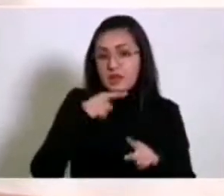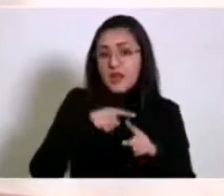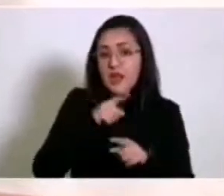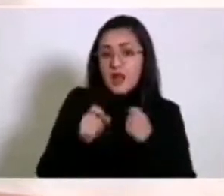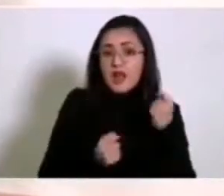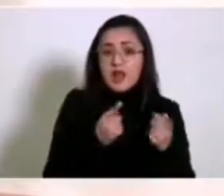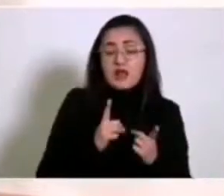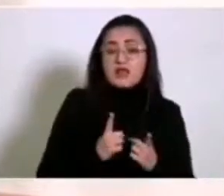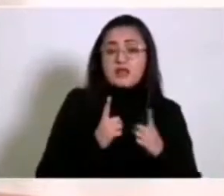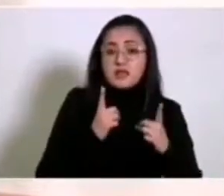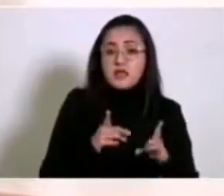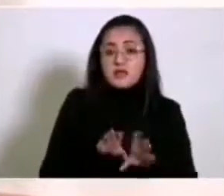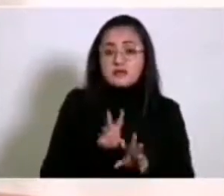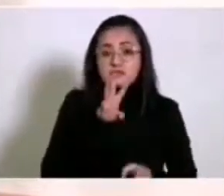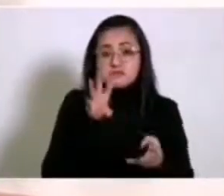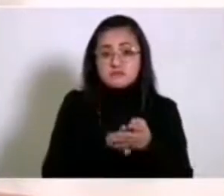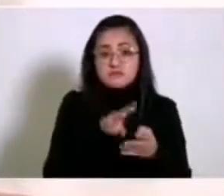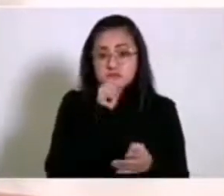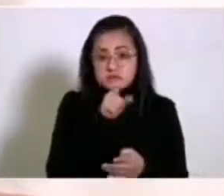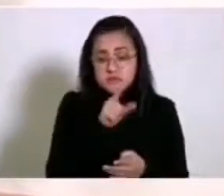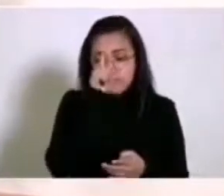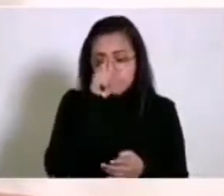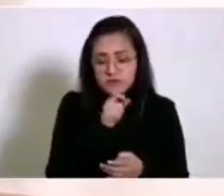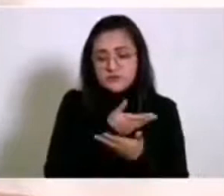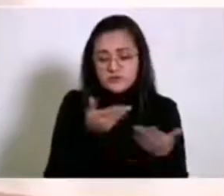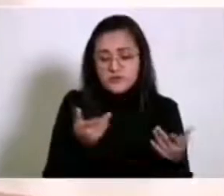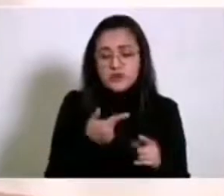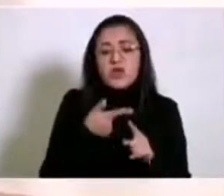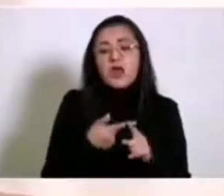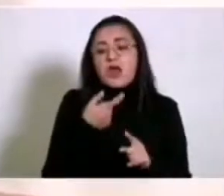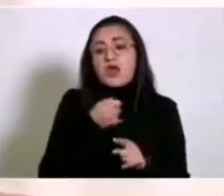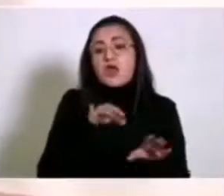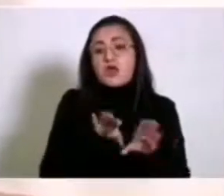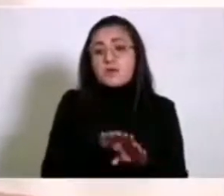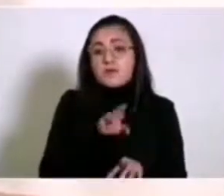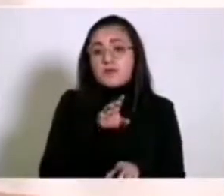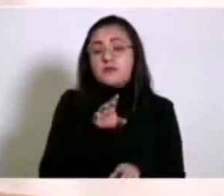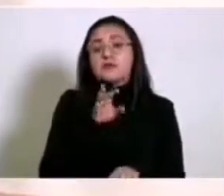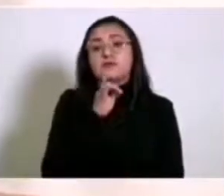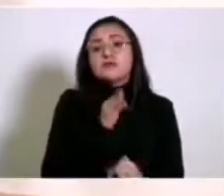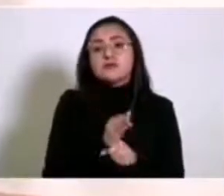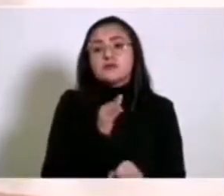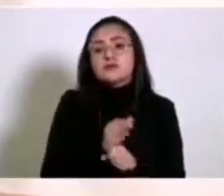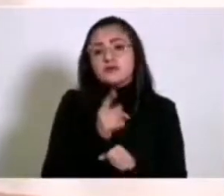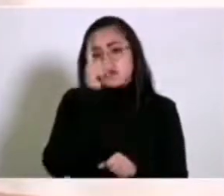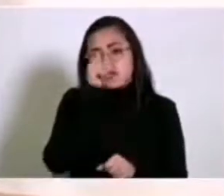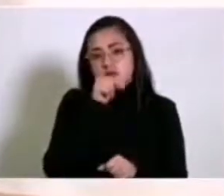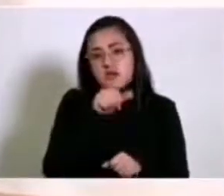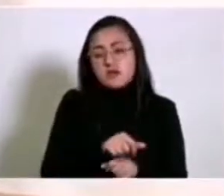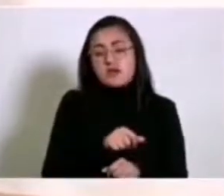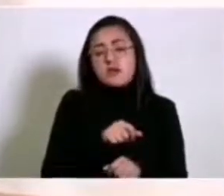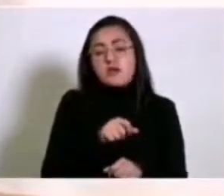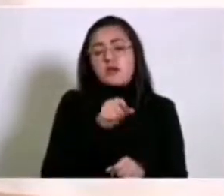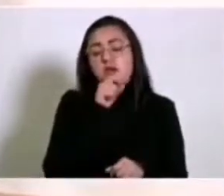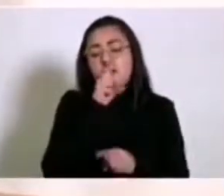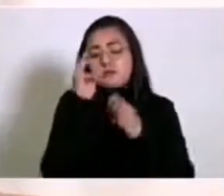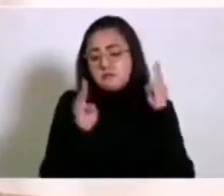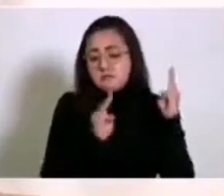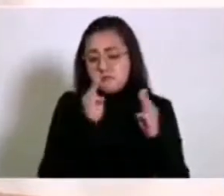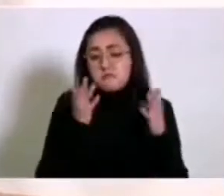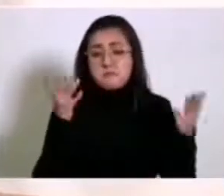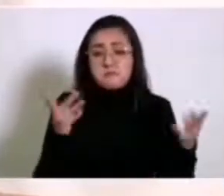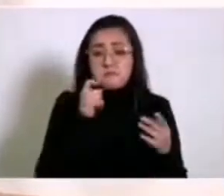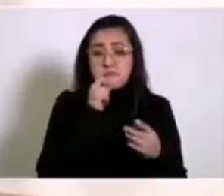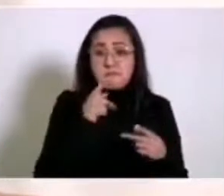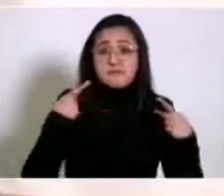aquellos que emitieron la detención de las fallas públicas así como en este mismo recinto las irregularidades de las hermosa jessico y de las especies